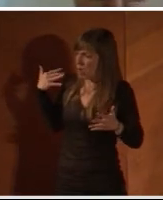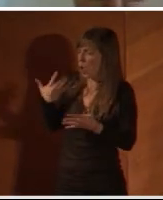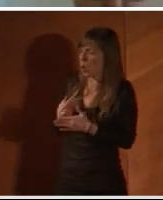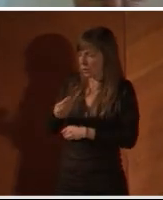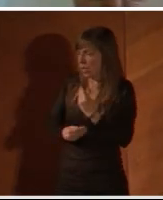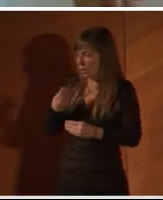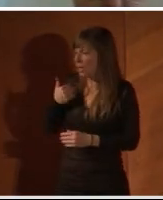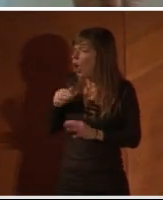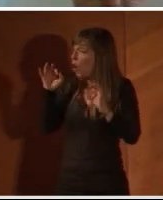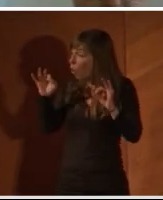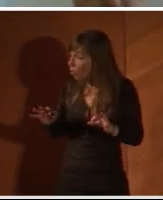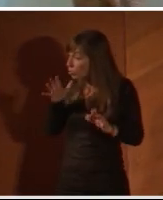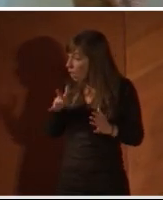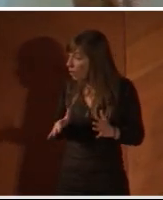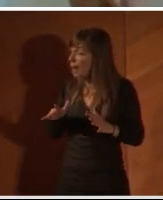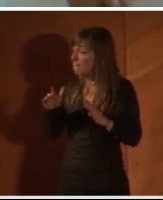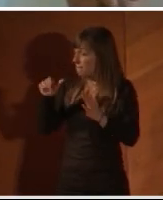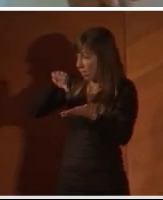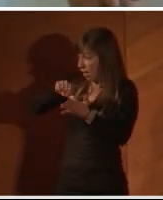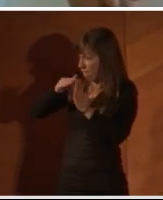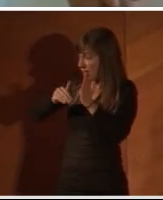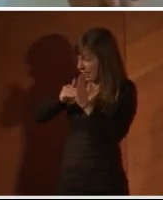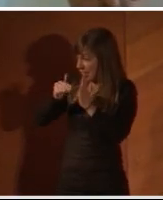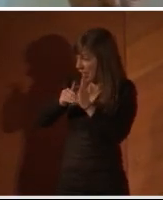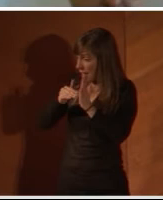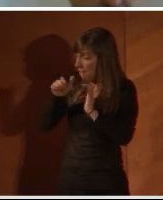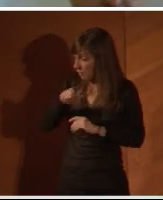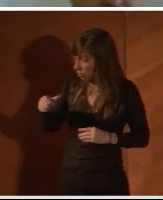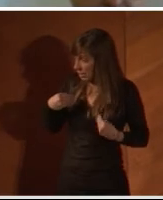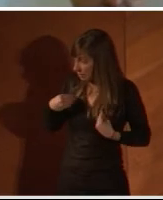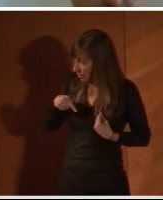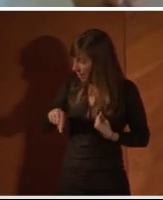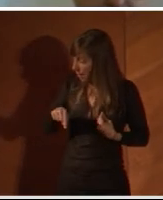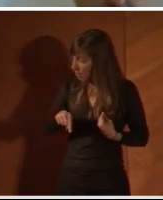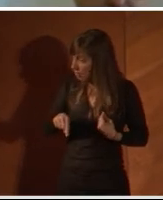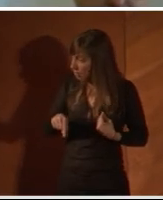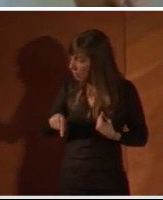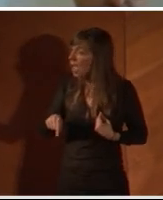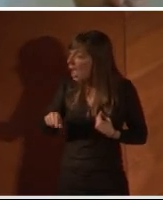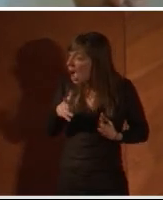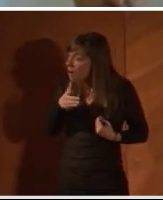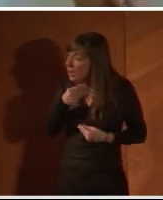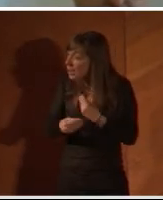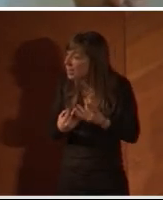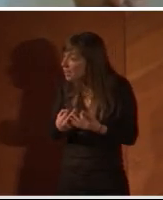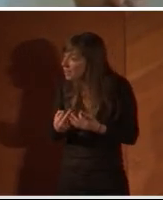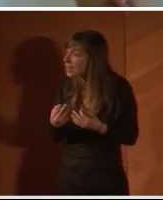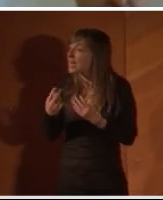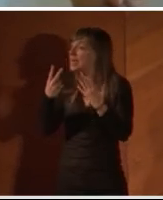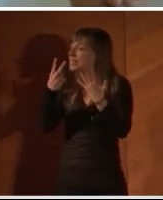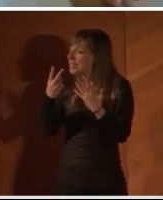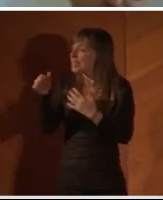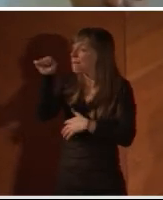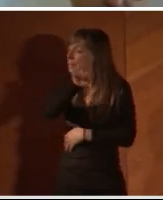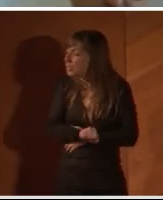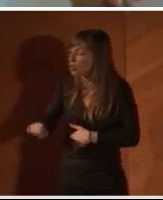este momento, en la ciudad de Valencia, las personas que aquí viven están decidiendo el destino de 7 millones de euros del presupuesto